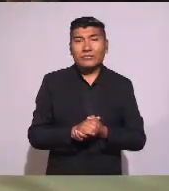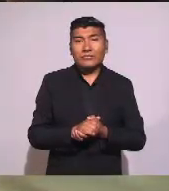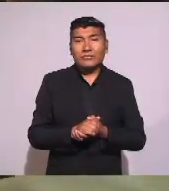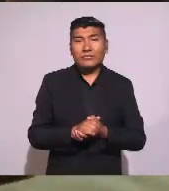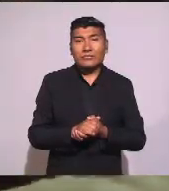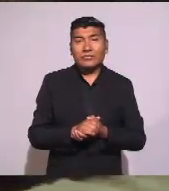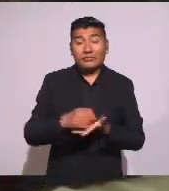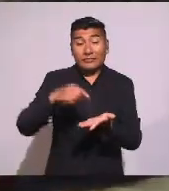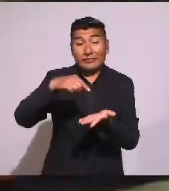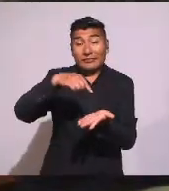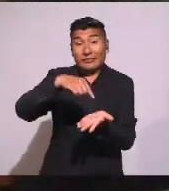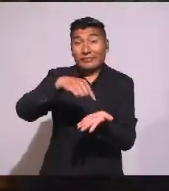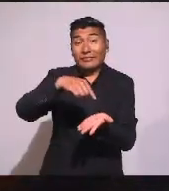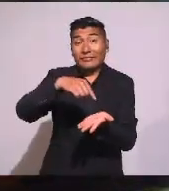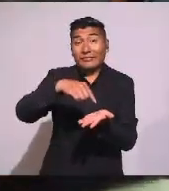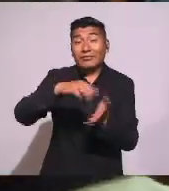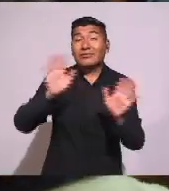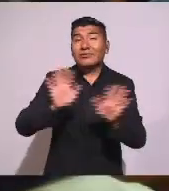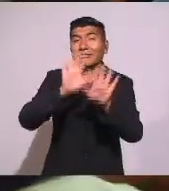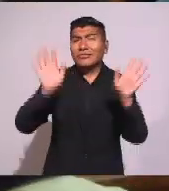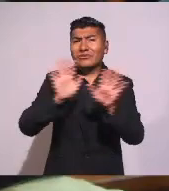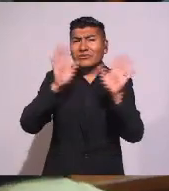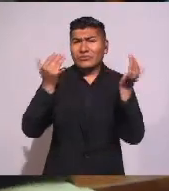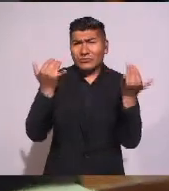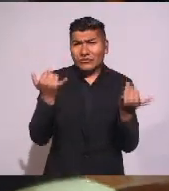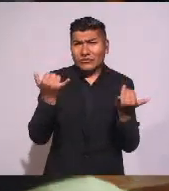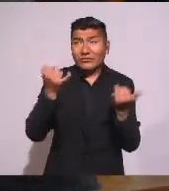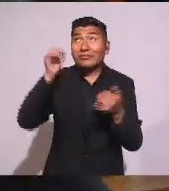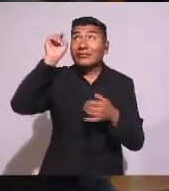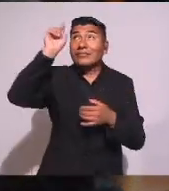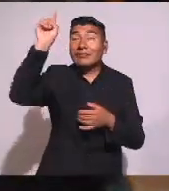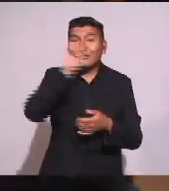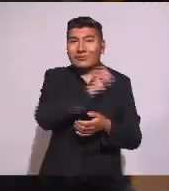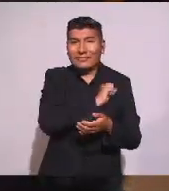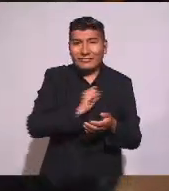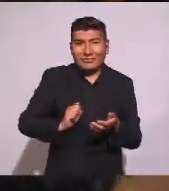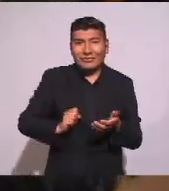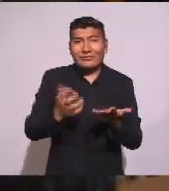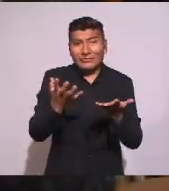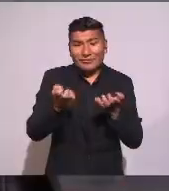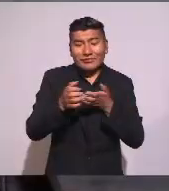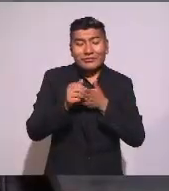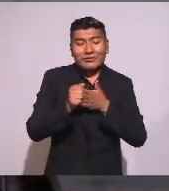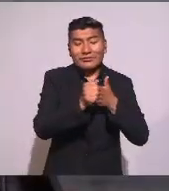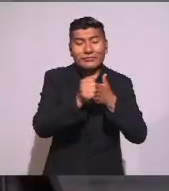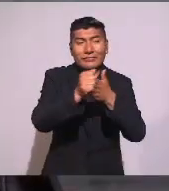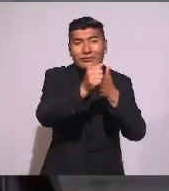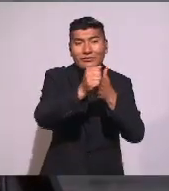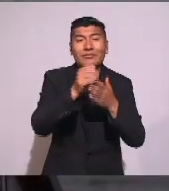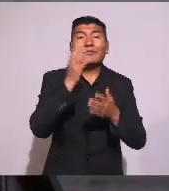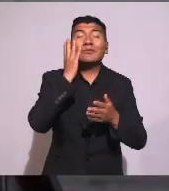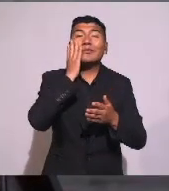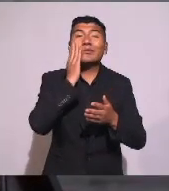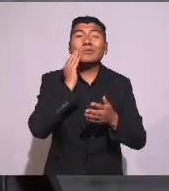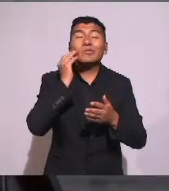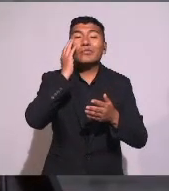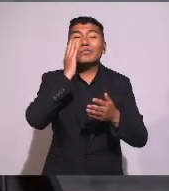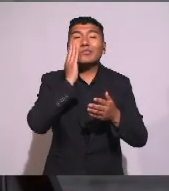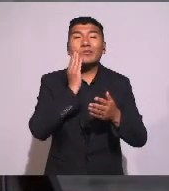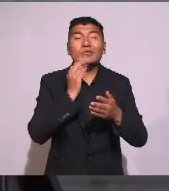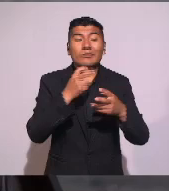este domingo el señor nos quiere conducir a la experiencia del monte de la